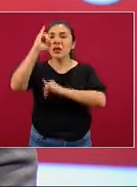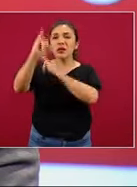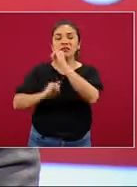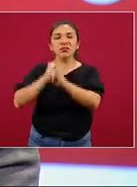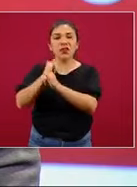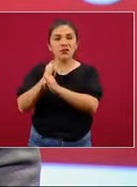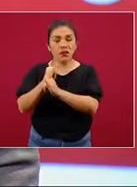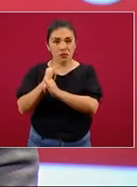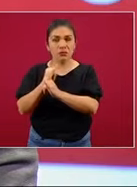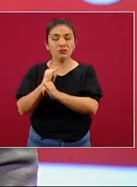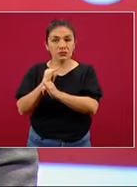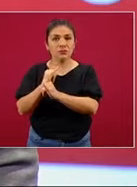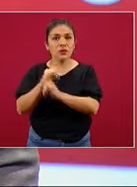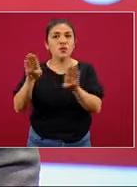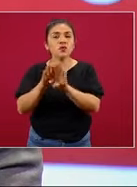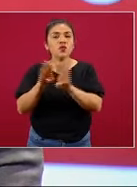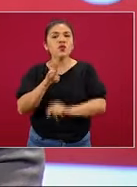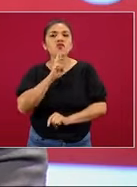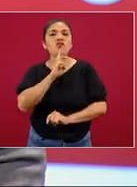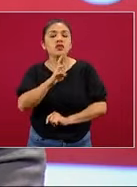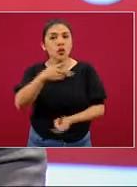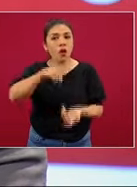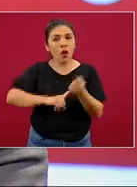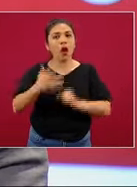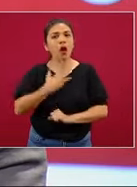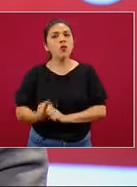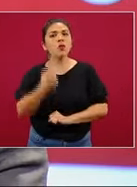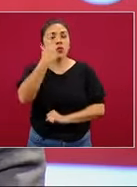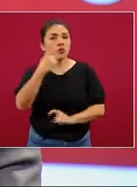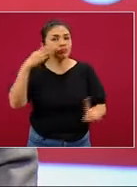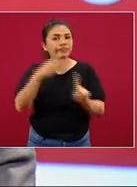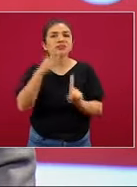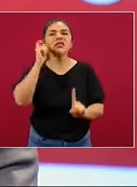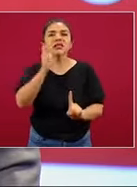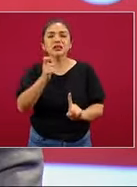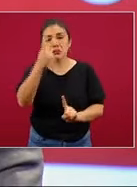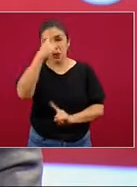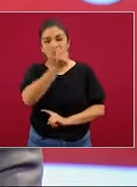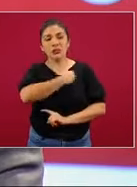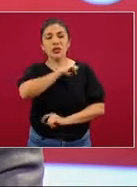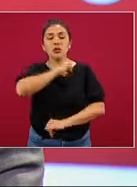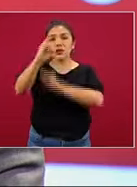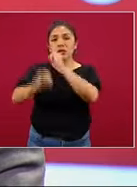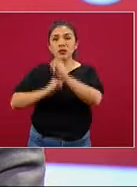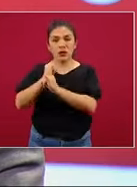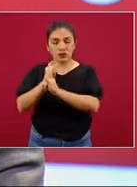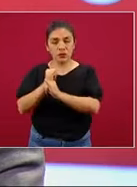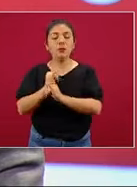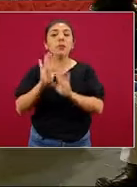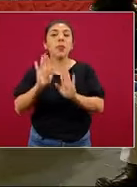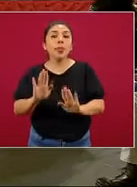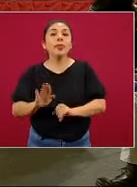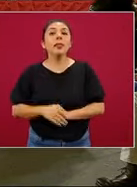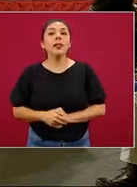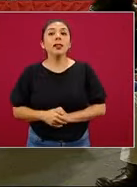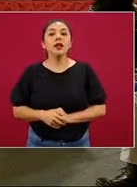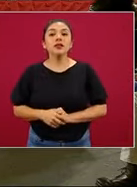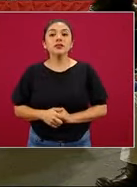internacional. Dentro del operativo de respuesta existe un componente específico de sanidad internacional